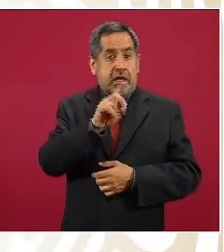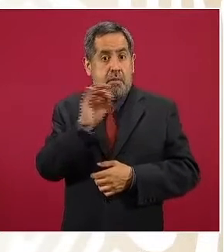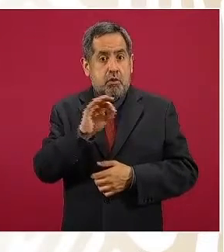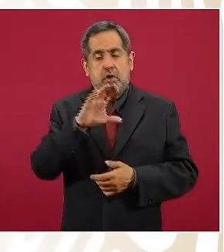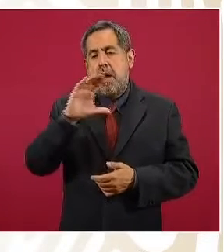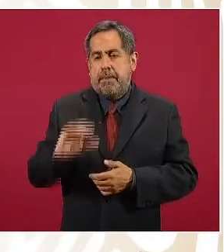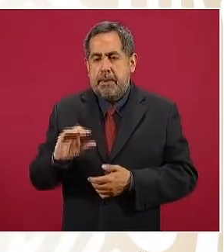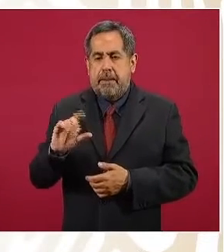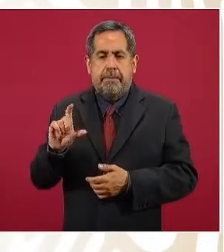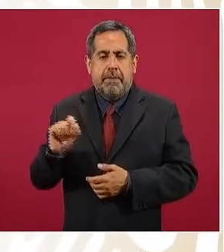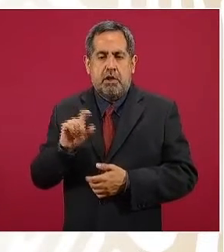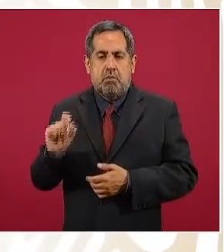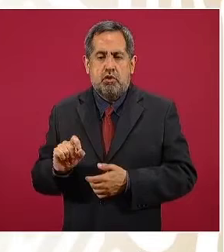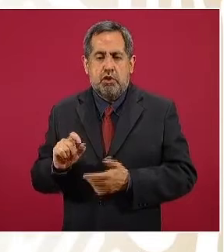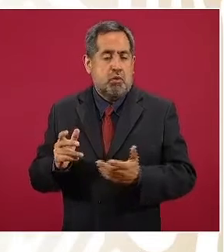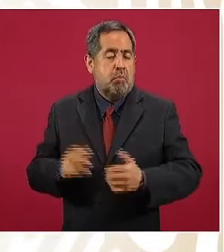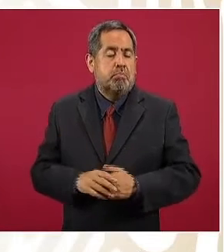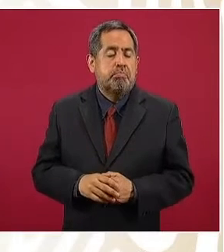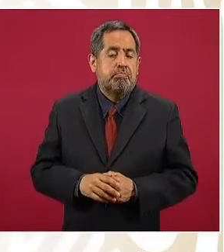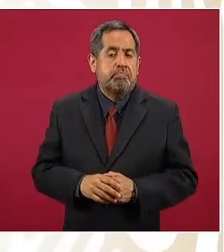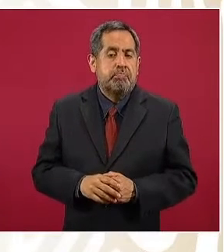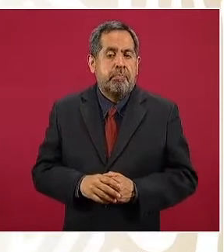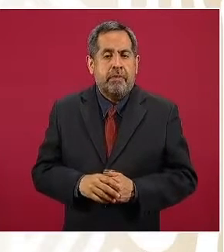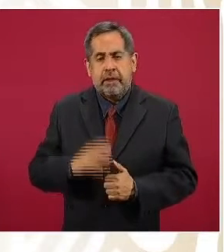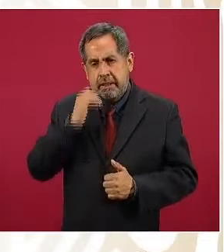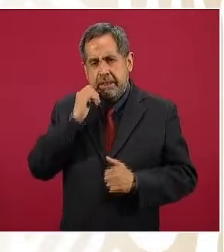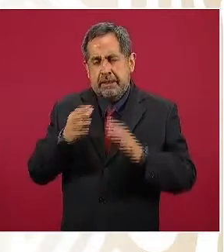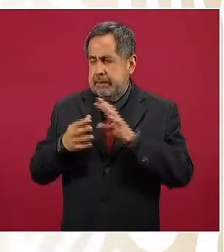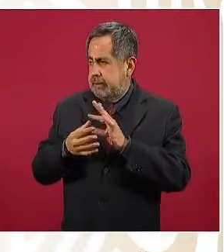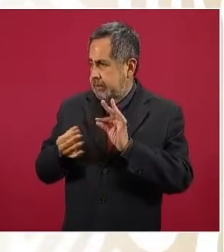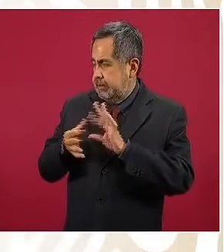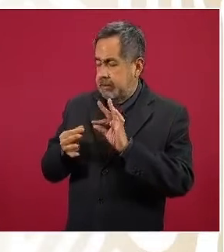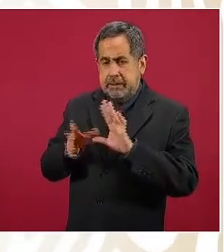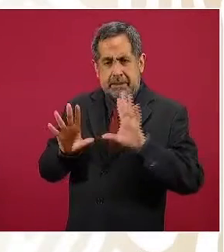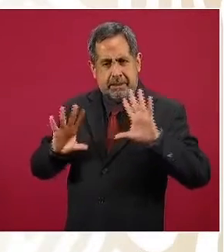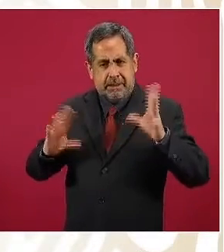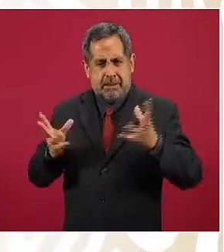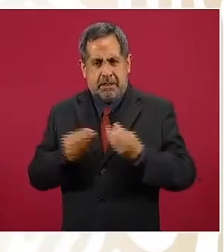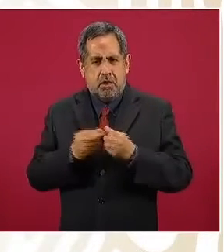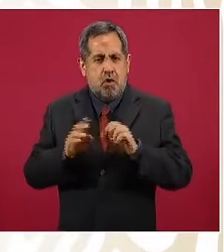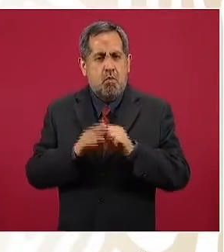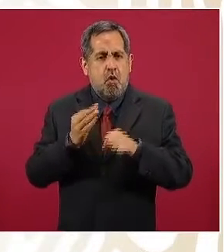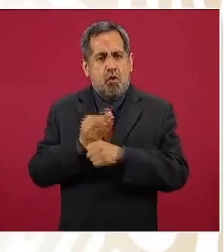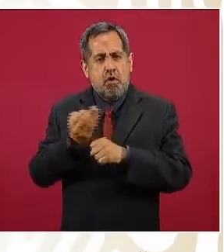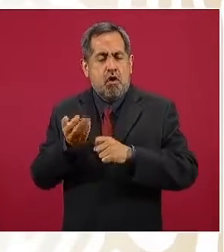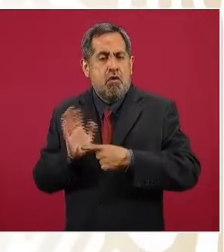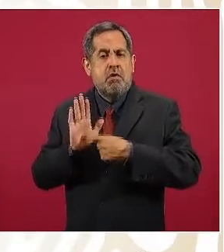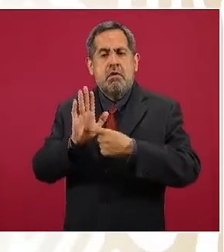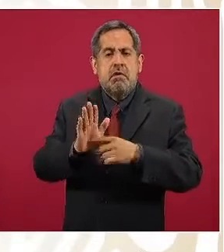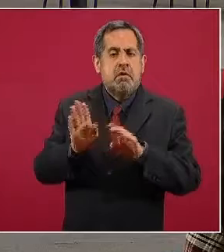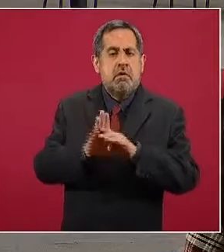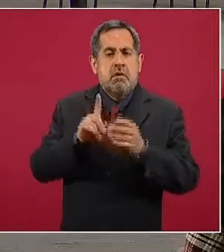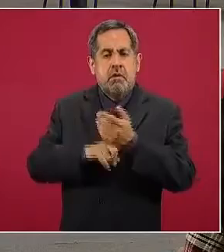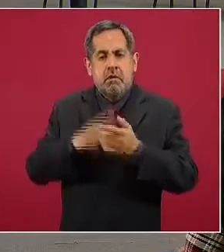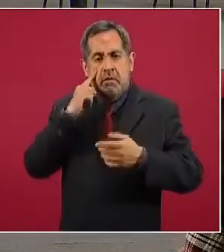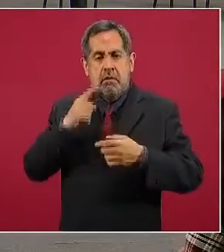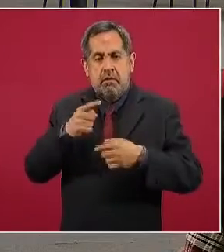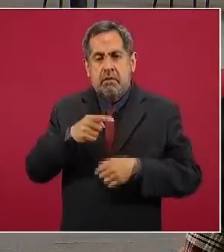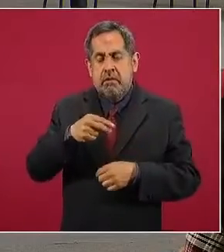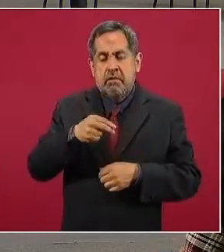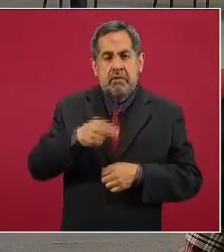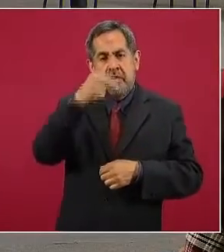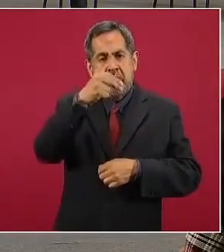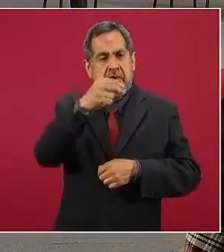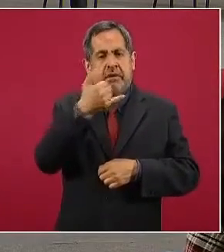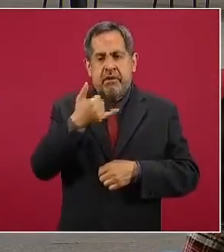20%. Entonces, si lo me permite el presidente, quisiera hacer un resumen de todos los instrumentos que estamos presentando. Lo que estamos hablando para frontera norte y